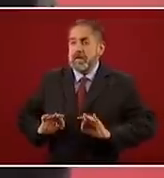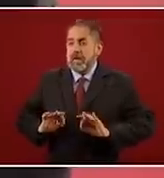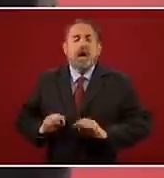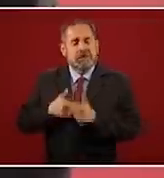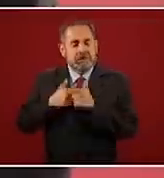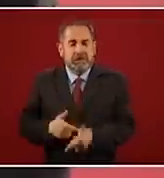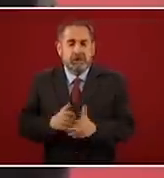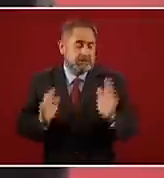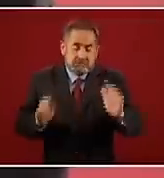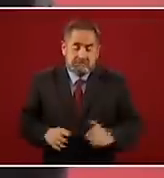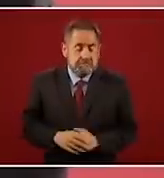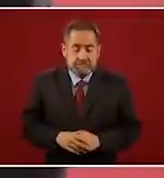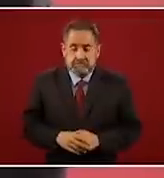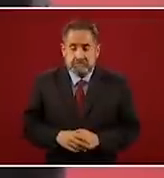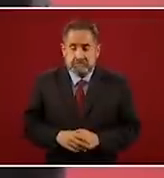Entonces no hay